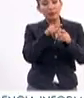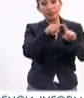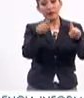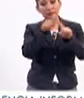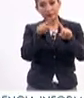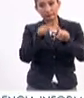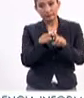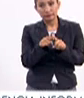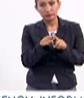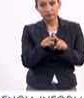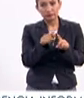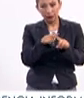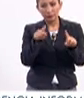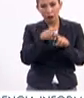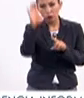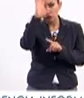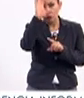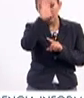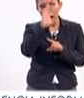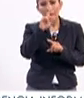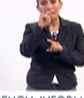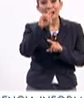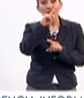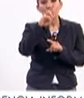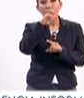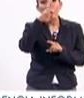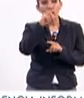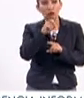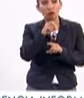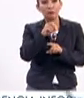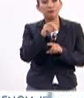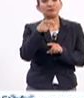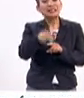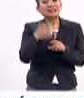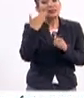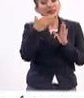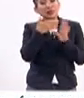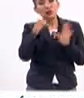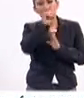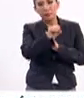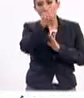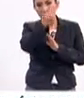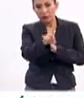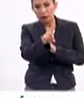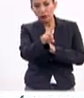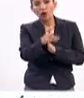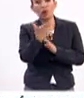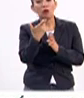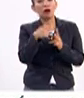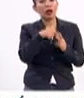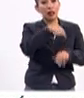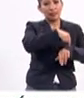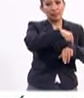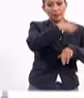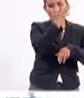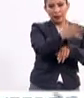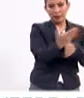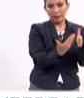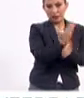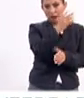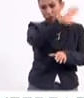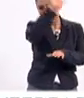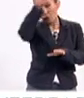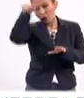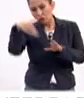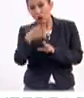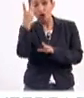diversidad cultural en Pátzcuaro. Va a ser una jornada sábado y domingo a partir de las 10 de la mañana, todo el